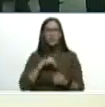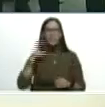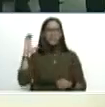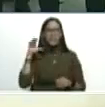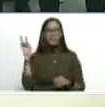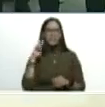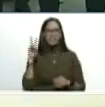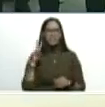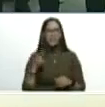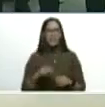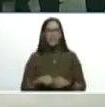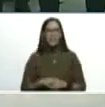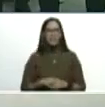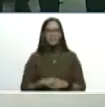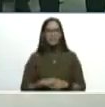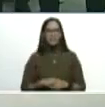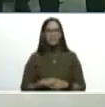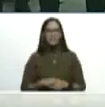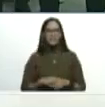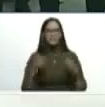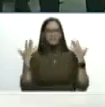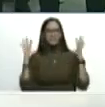Venezuela.